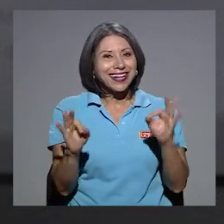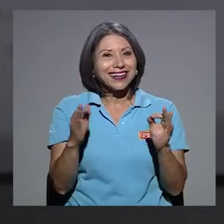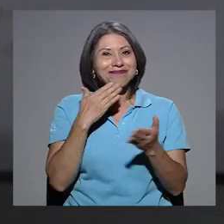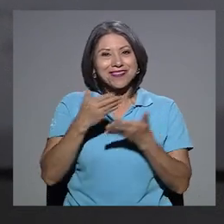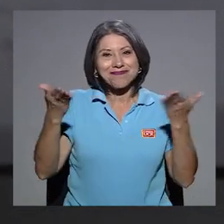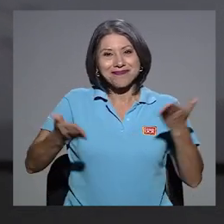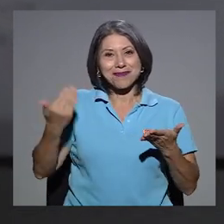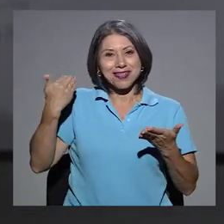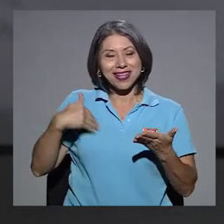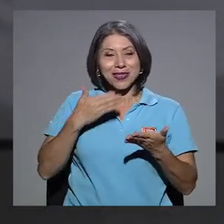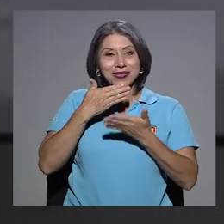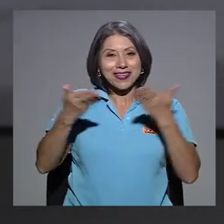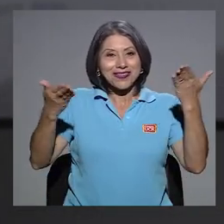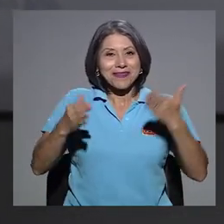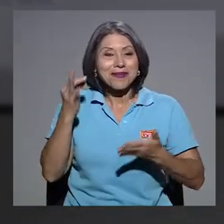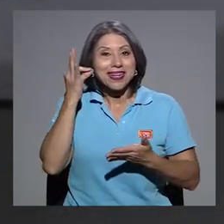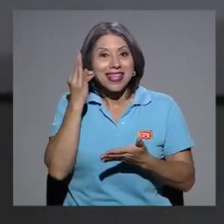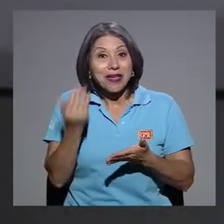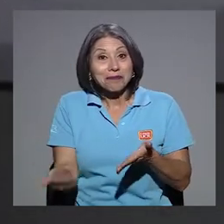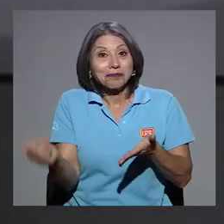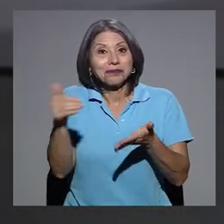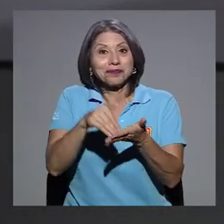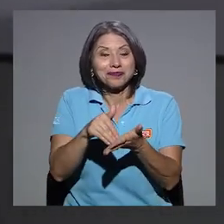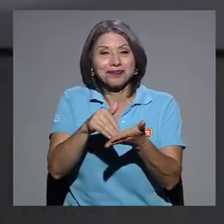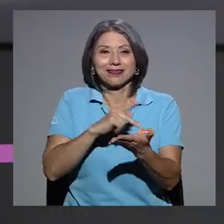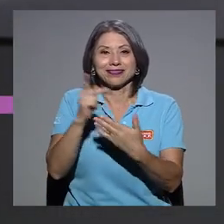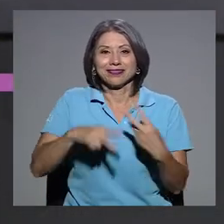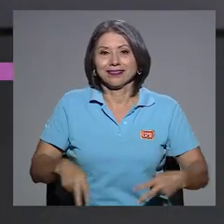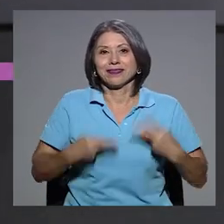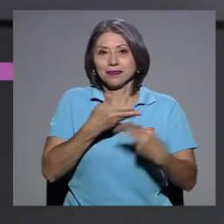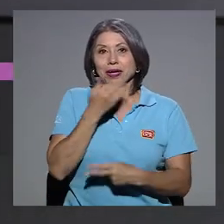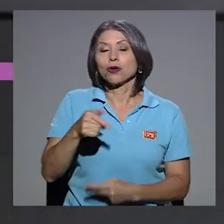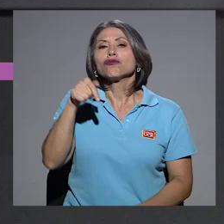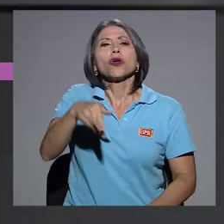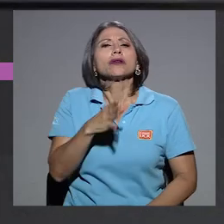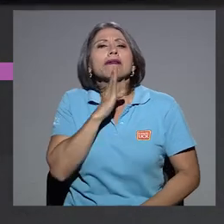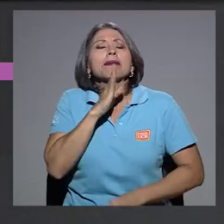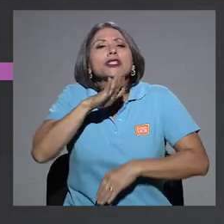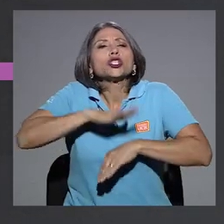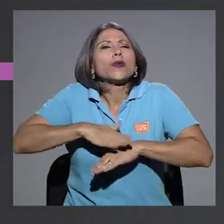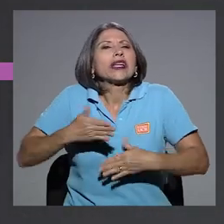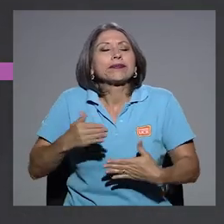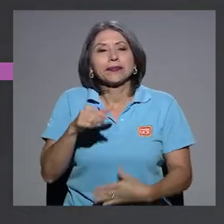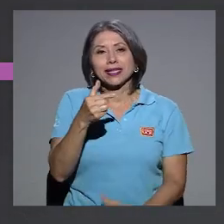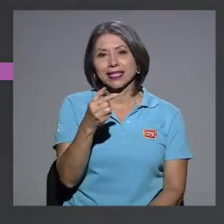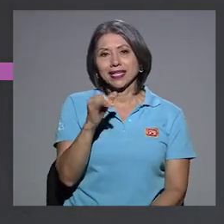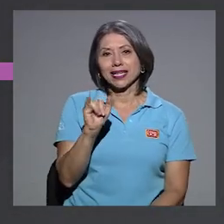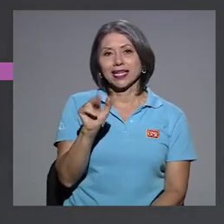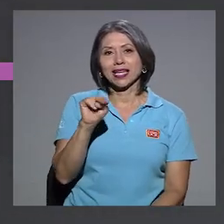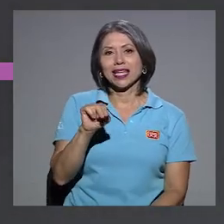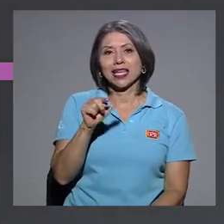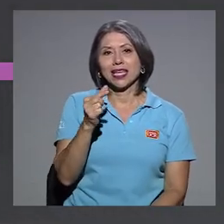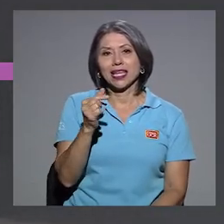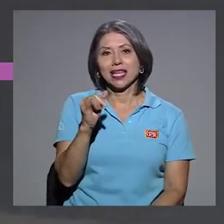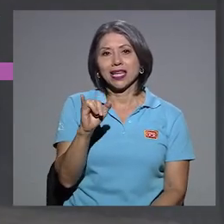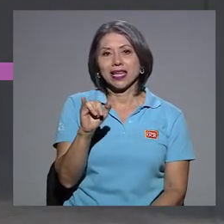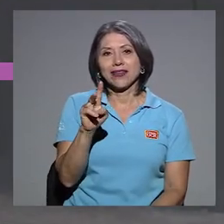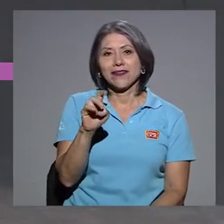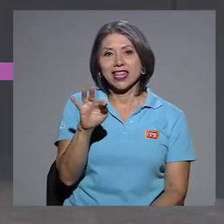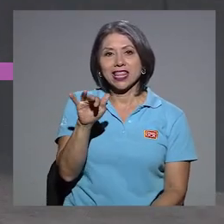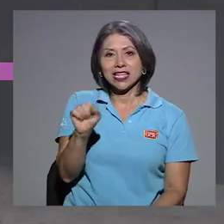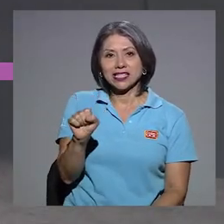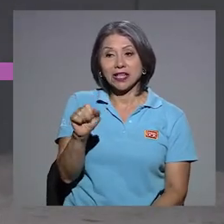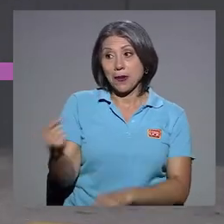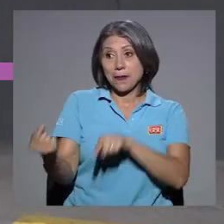Hola, ¿qué tal? Bienvenido y bienvenida una vez más a Vivir Mejor. Hoy vamos a estar conversando acerca de la gingivitis. Por ello, nos vinimos al consultorio